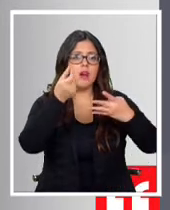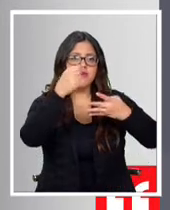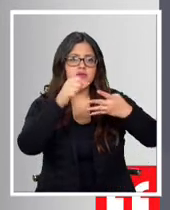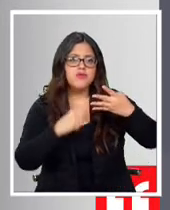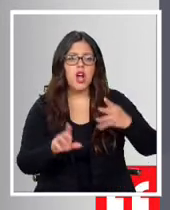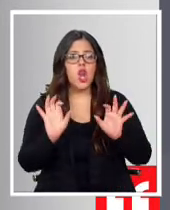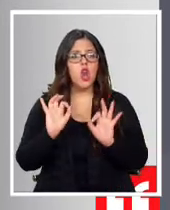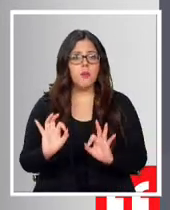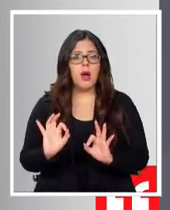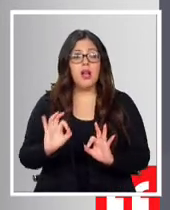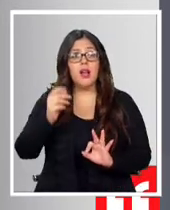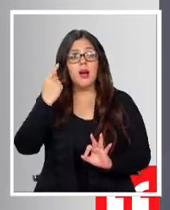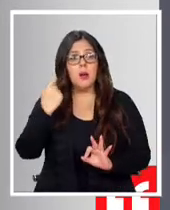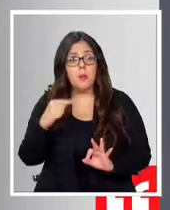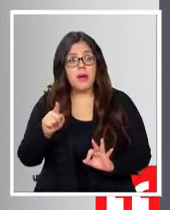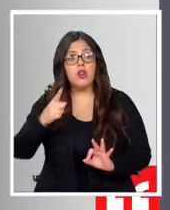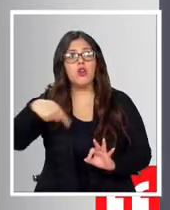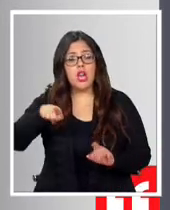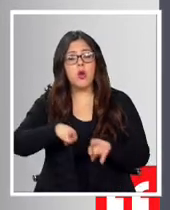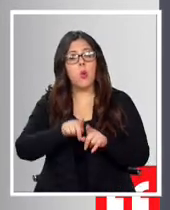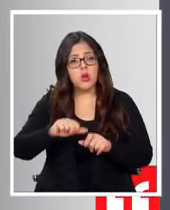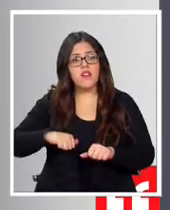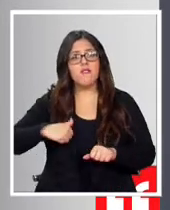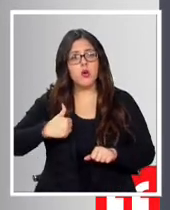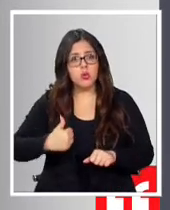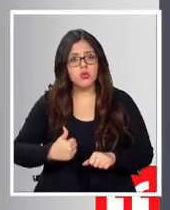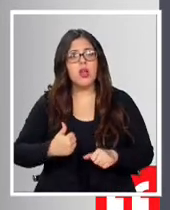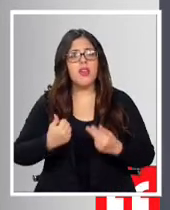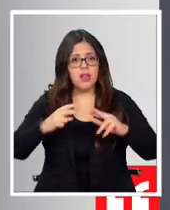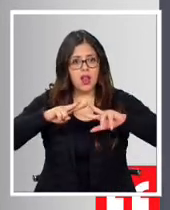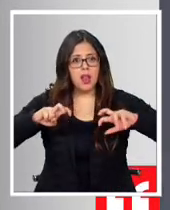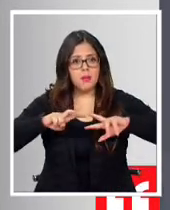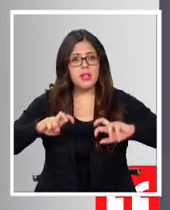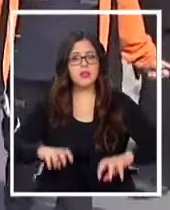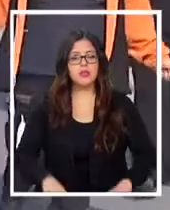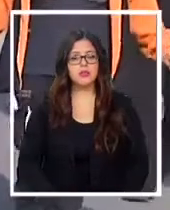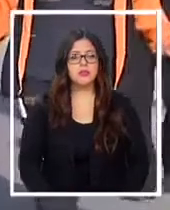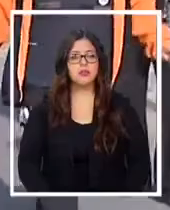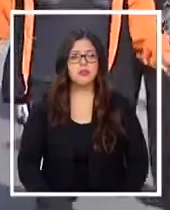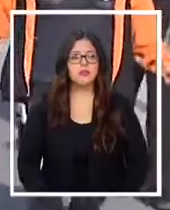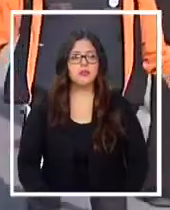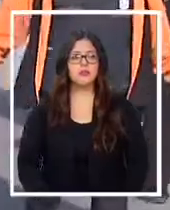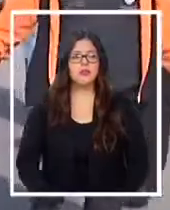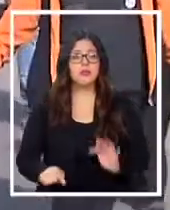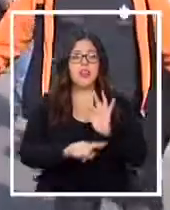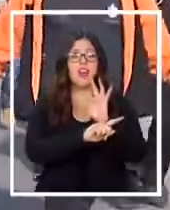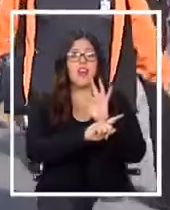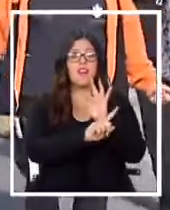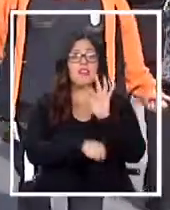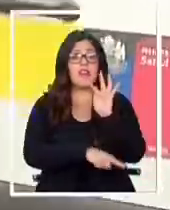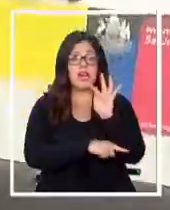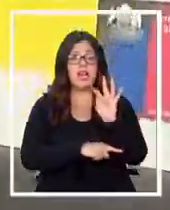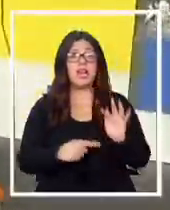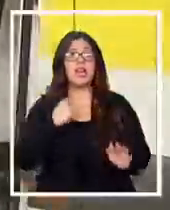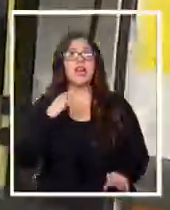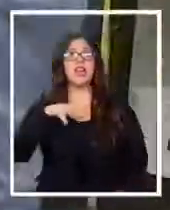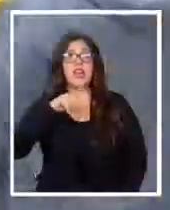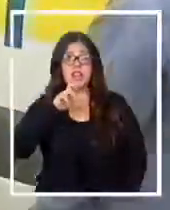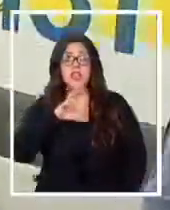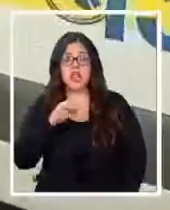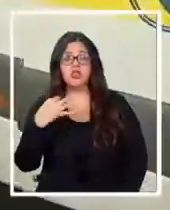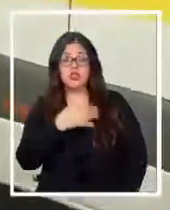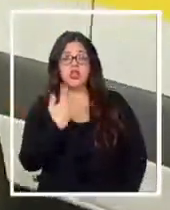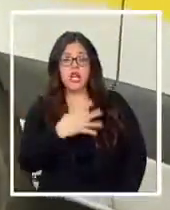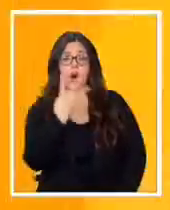sido normales, pero que se ponen a disposición de la investigación. La Fiscalía Local de Quintero informó que ya se han